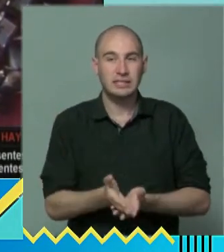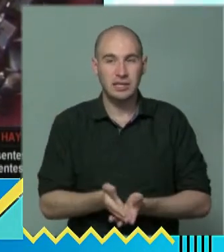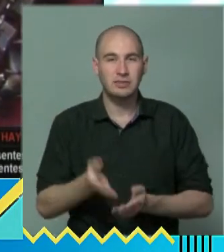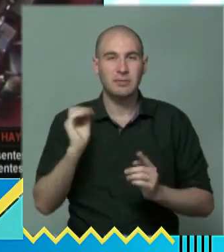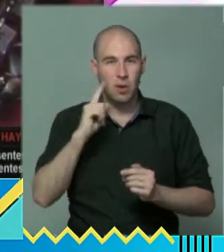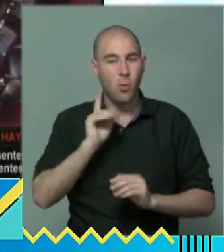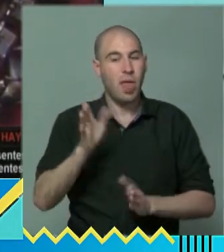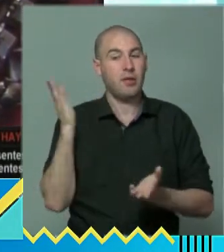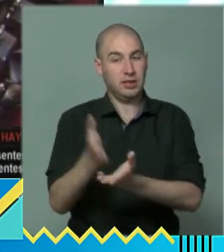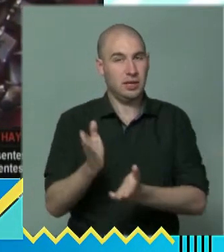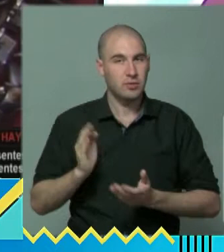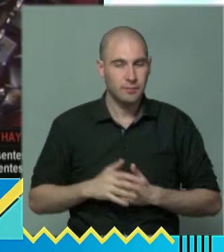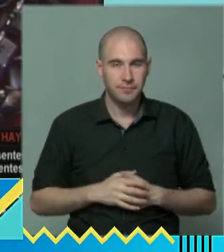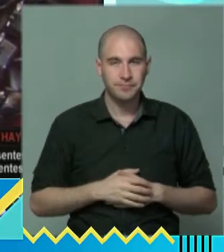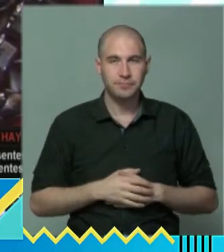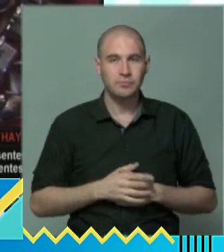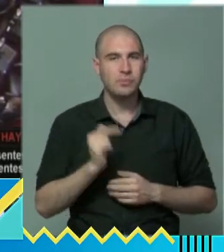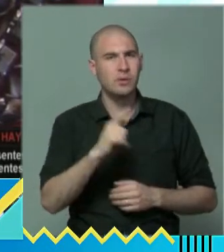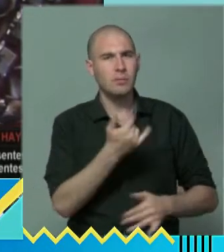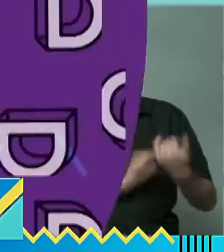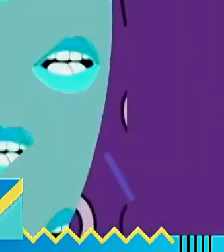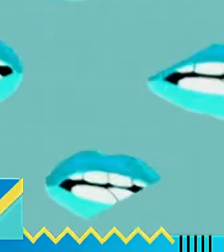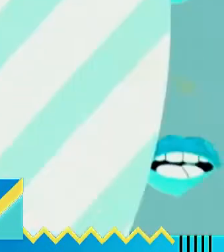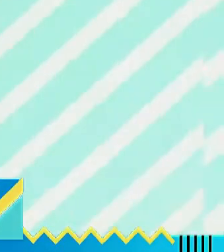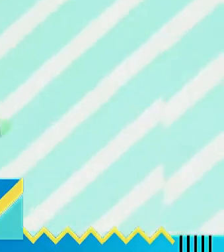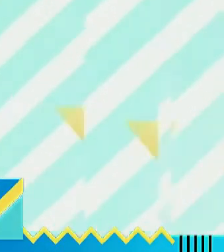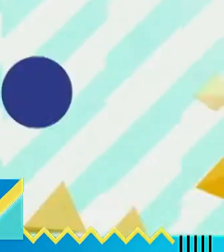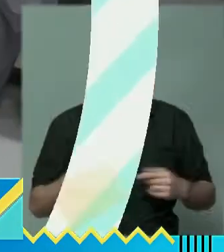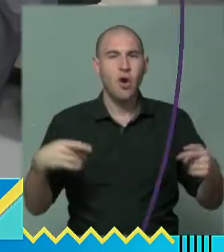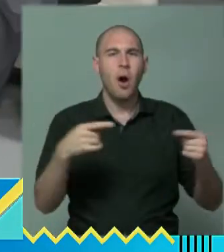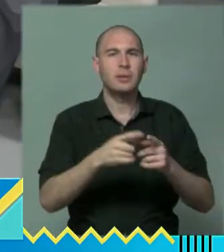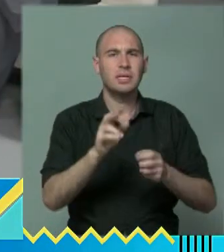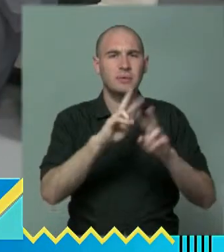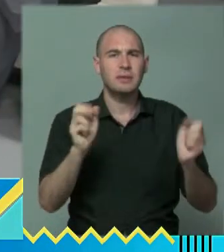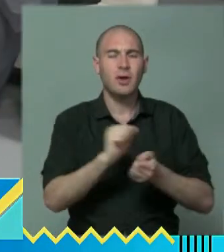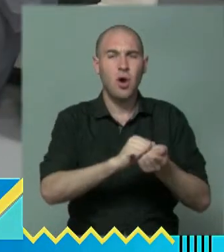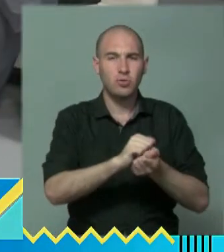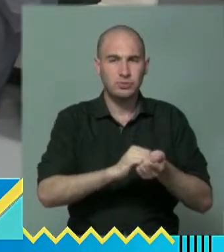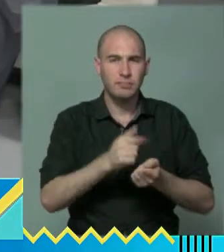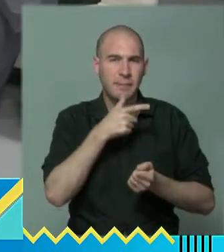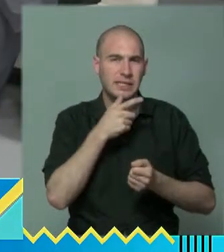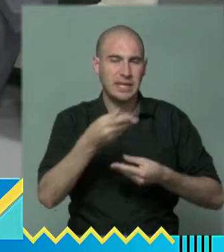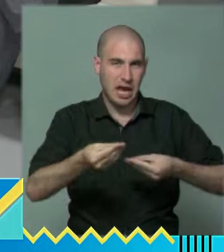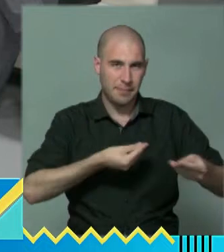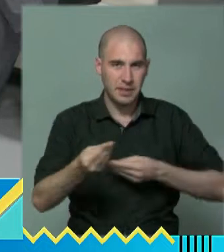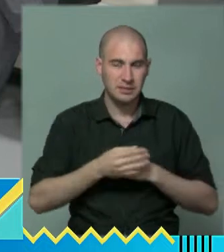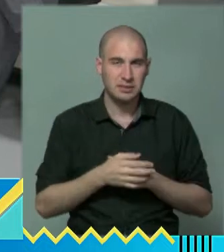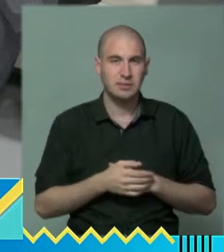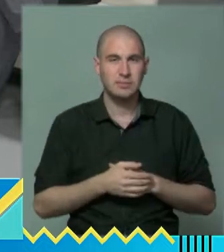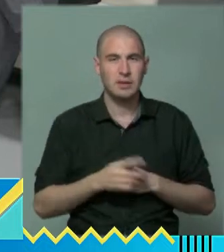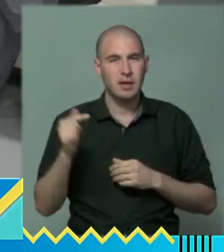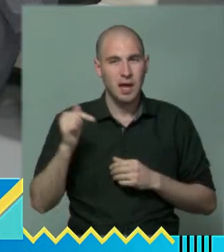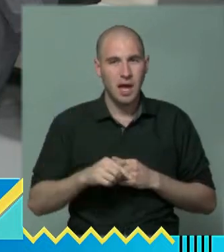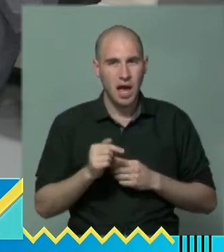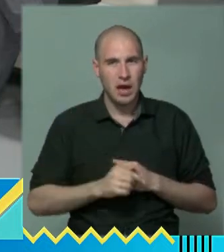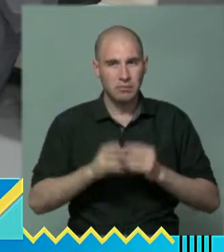la amenaza del castigo. Bien, vos decías justamente el objetivo, el tema corrupción. Y esto me imagino que las empresas ya empiezan a